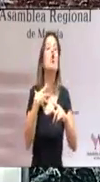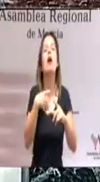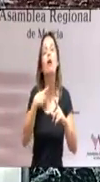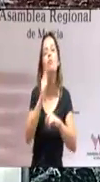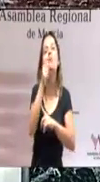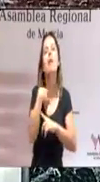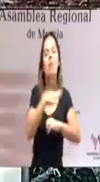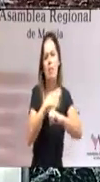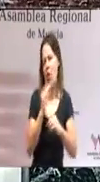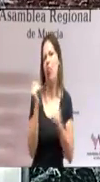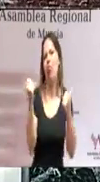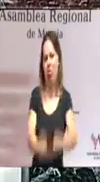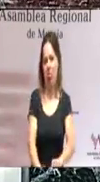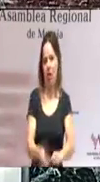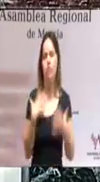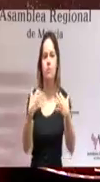Menor.